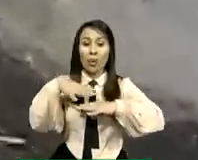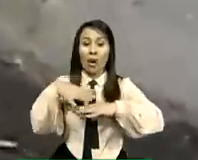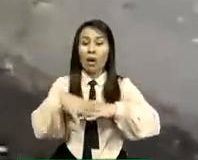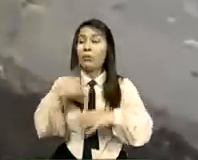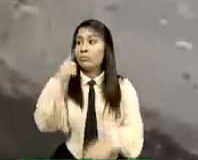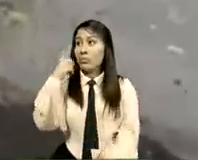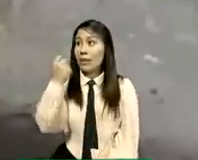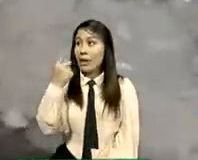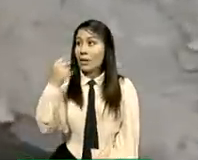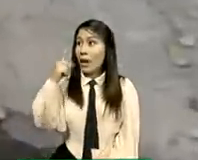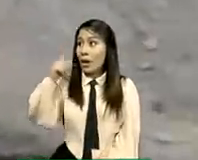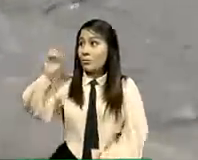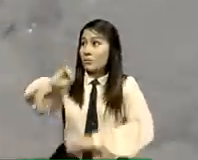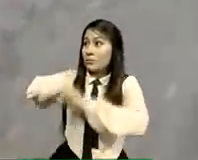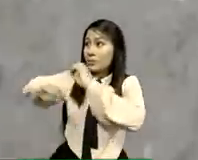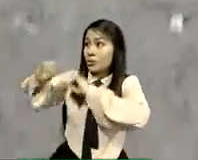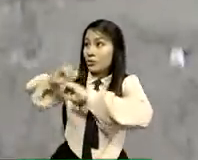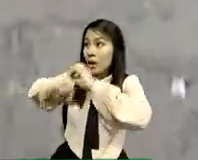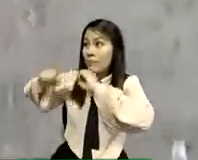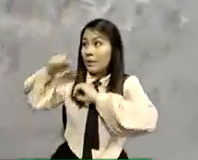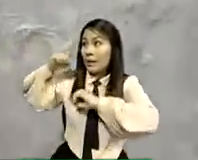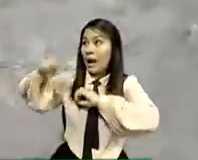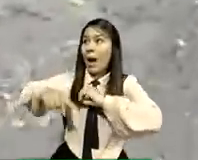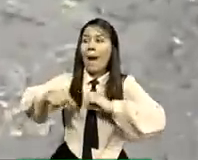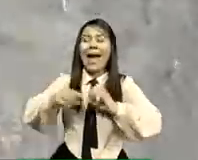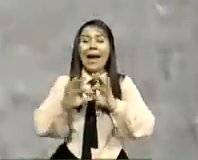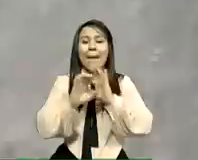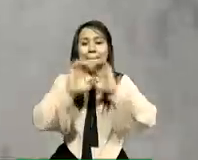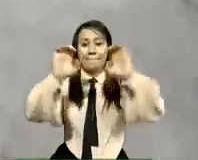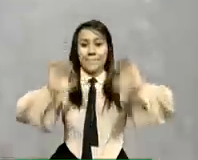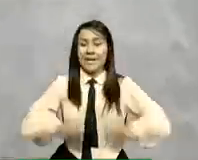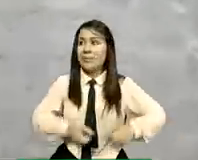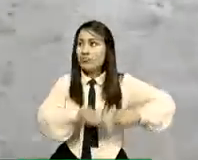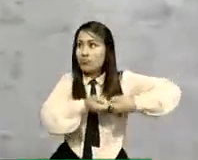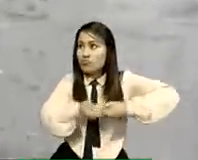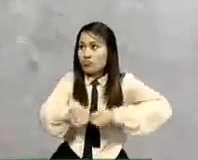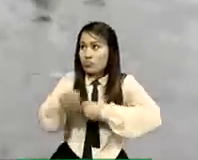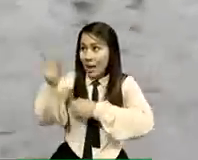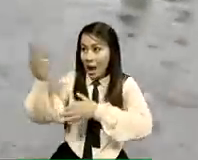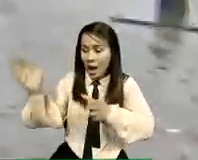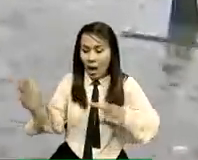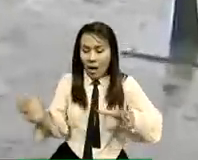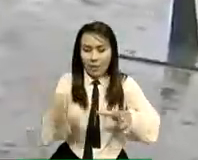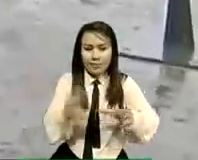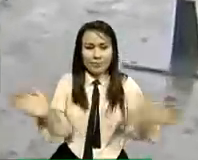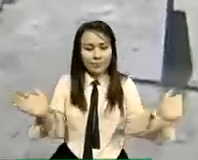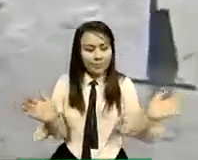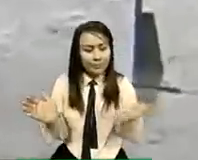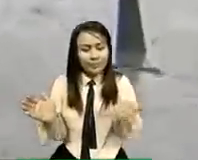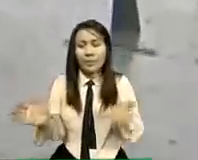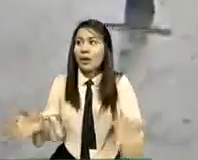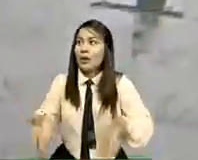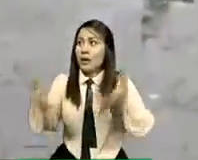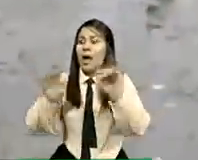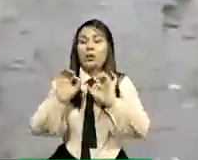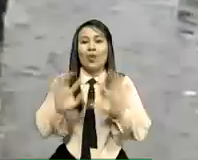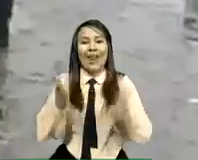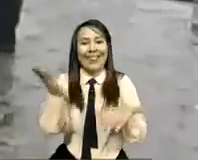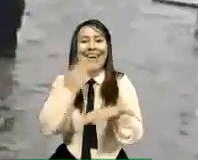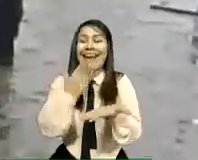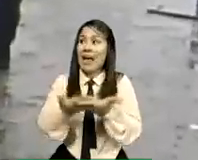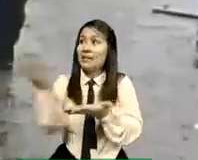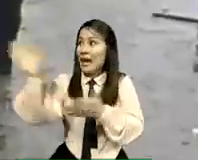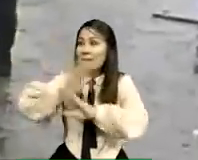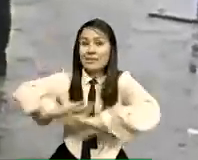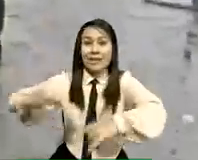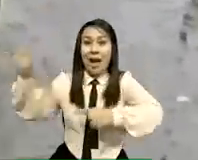observen, los señores de Puerto Limpio que están circulando por este sector se han hecho presentes para